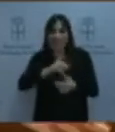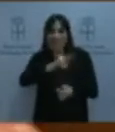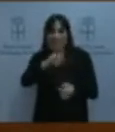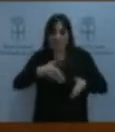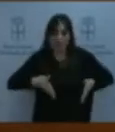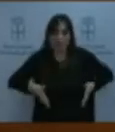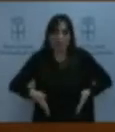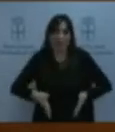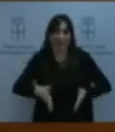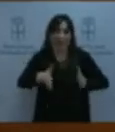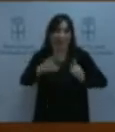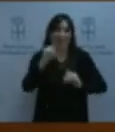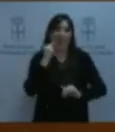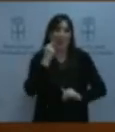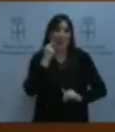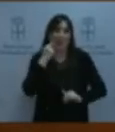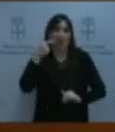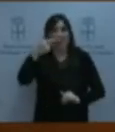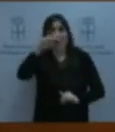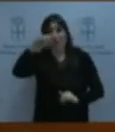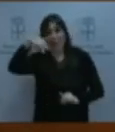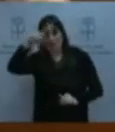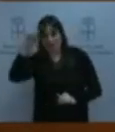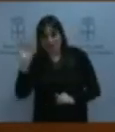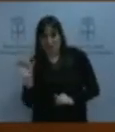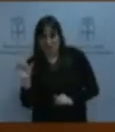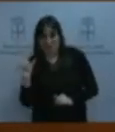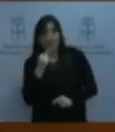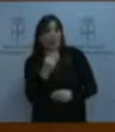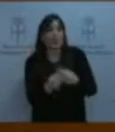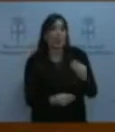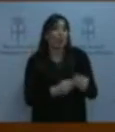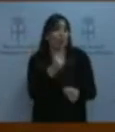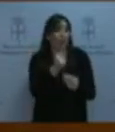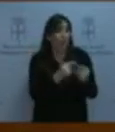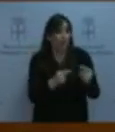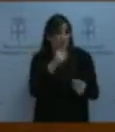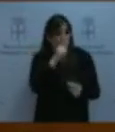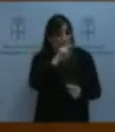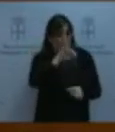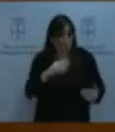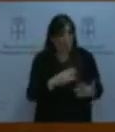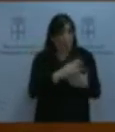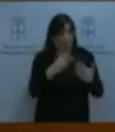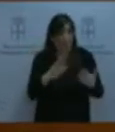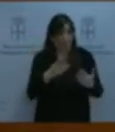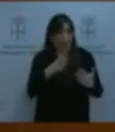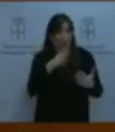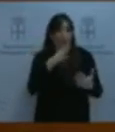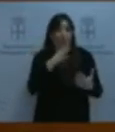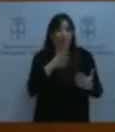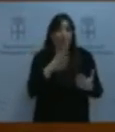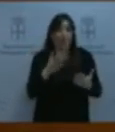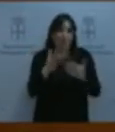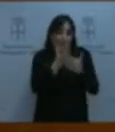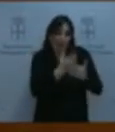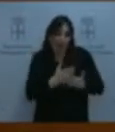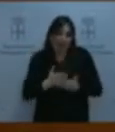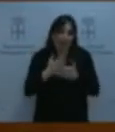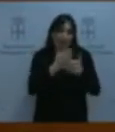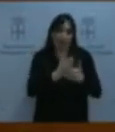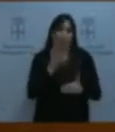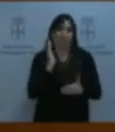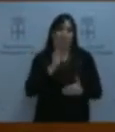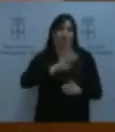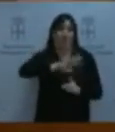una parte del presupuesto del año 2018 para hacer el estudio de impacto ambiental y el proyecto. Y además, las